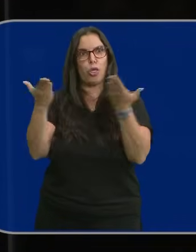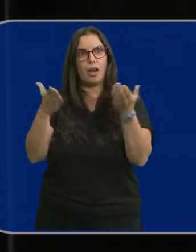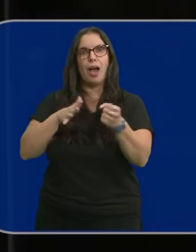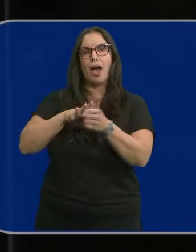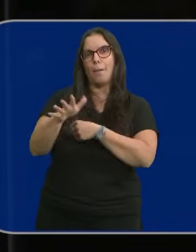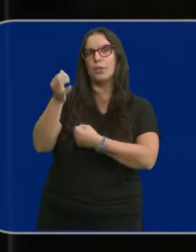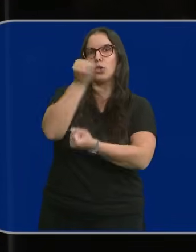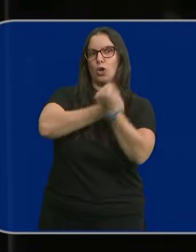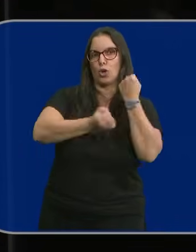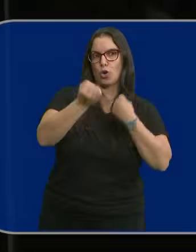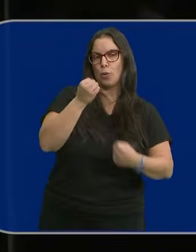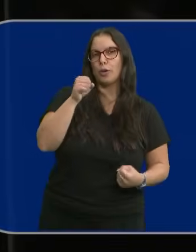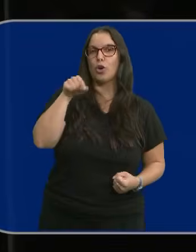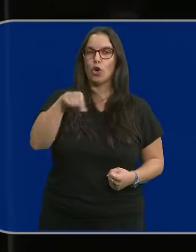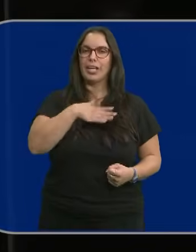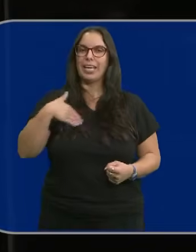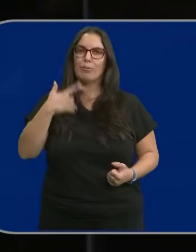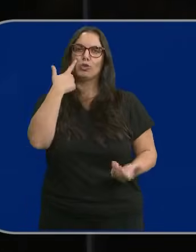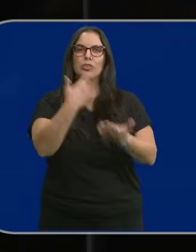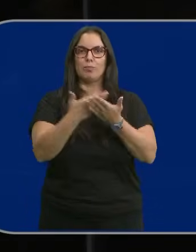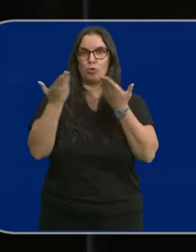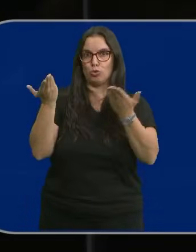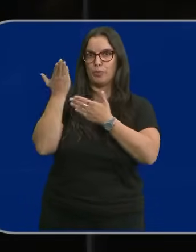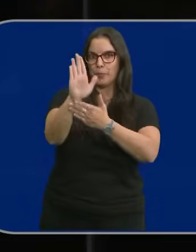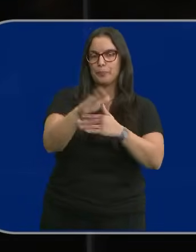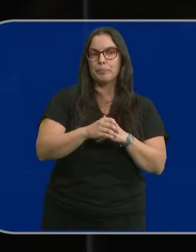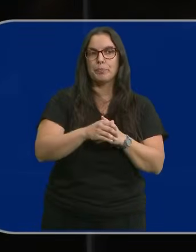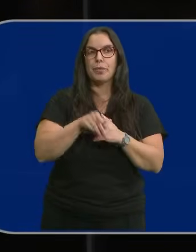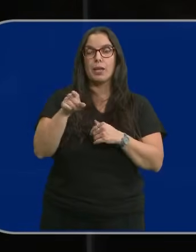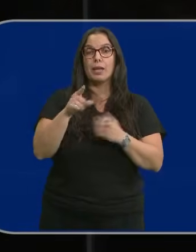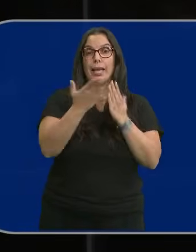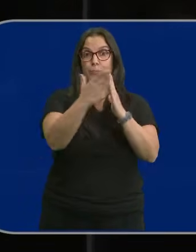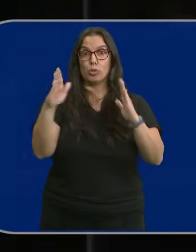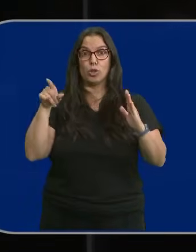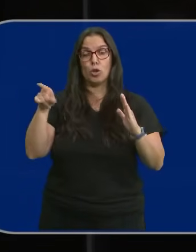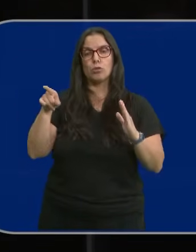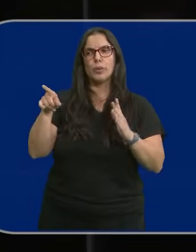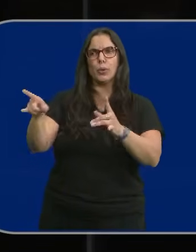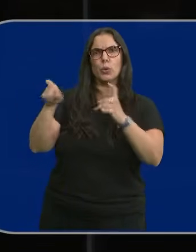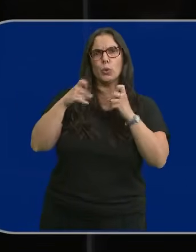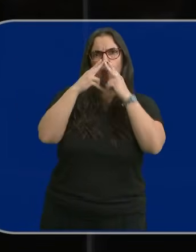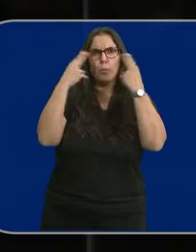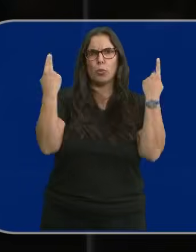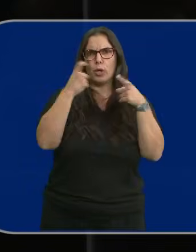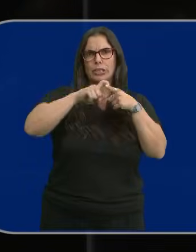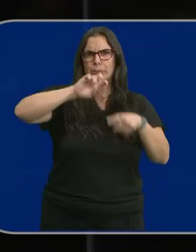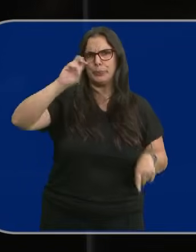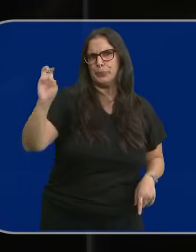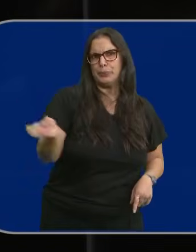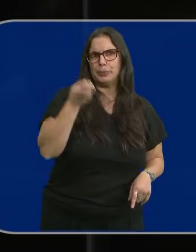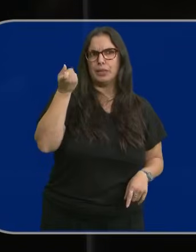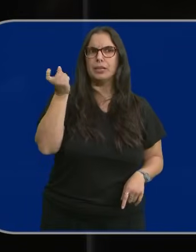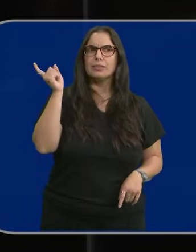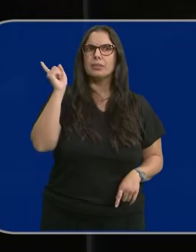en el ámbito económico, y eso es lo que hoy queremos mostrar. La muestra de Ai Weiwei no solamente atrajo a un público amplio y diverso, sino